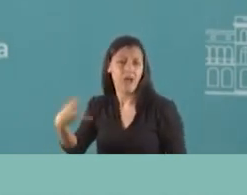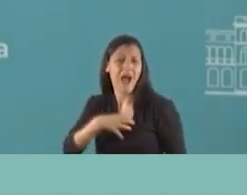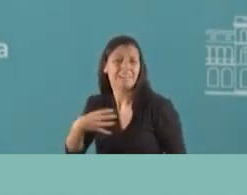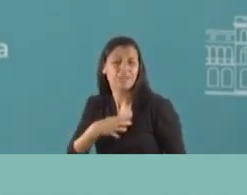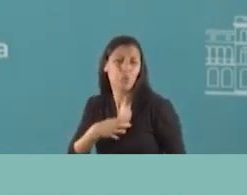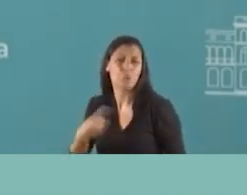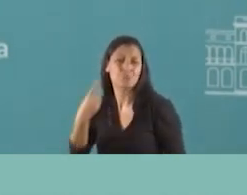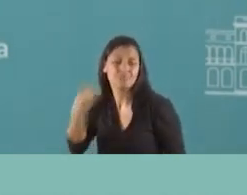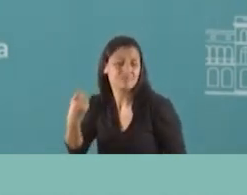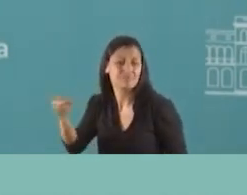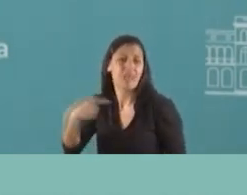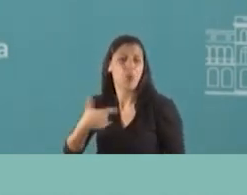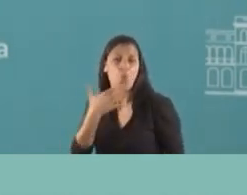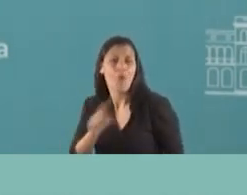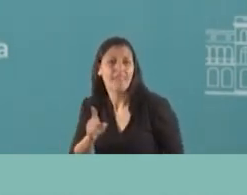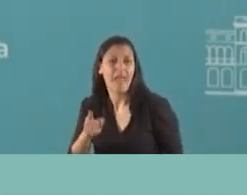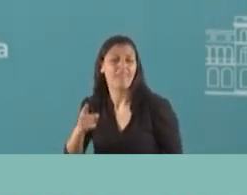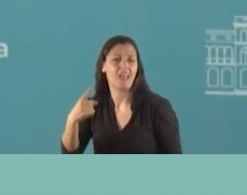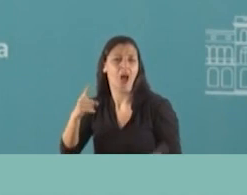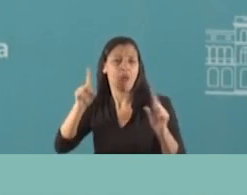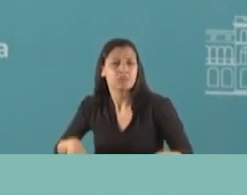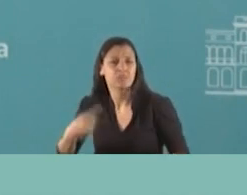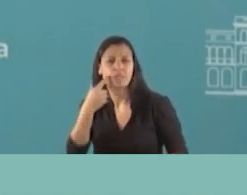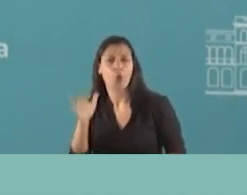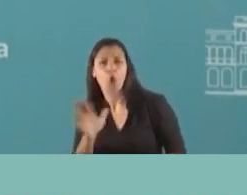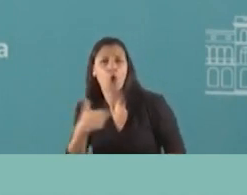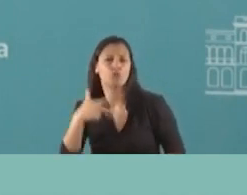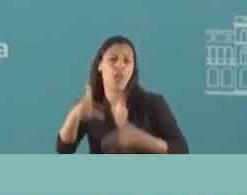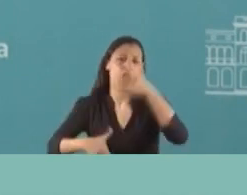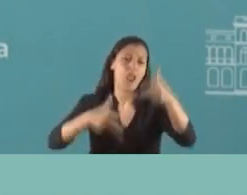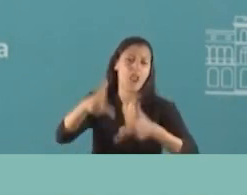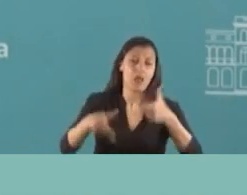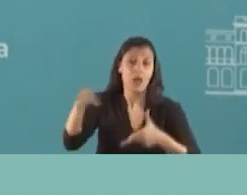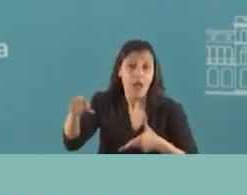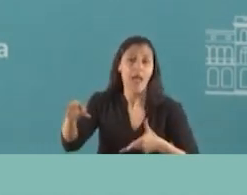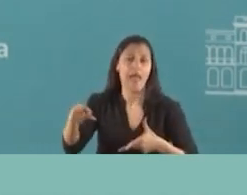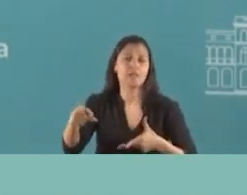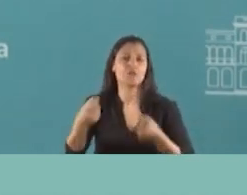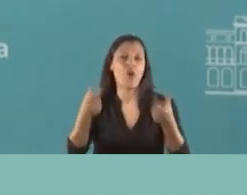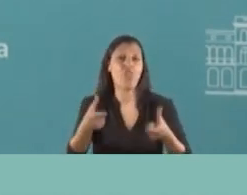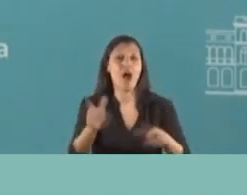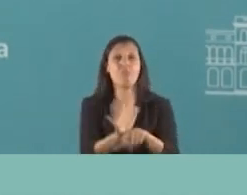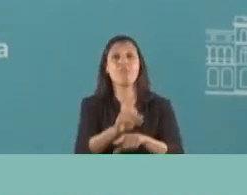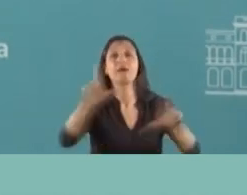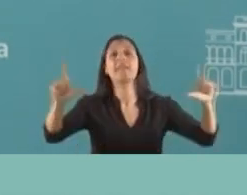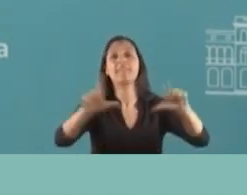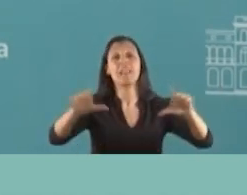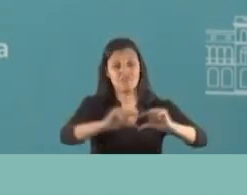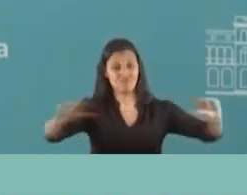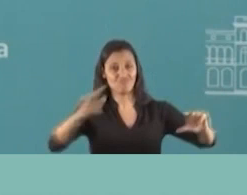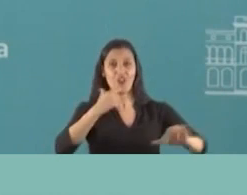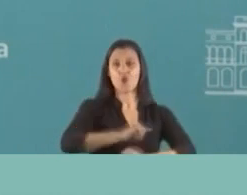mucha ignorancia que tira frases mágicas y que eso seguramente le sirve para los zócalos de la televisión o para